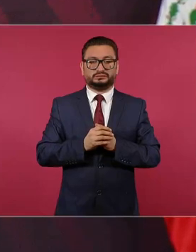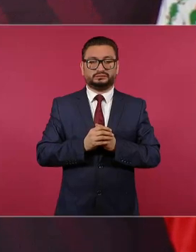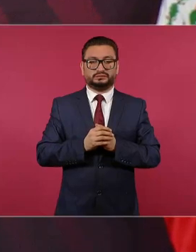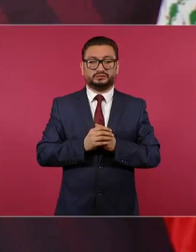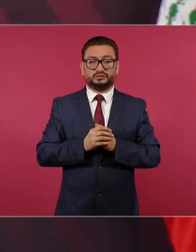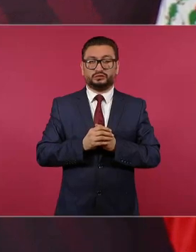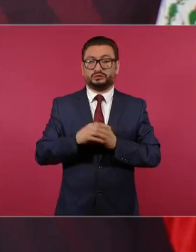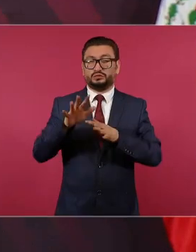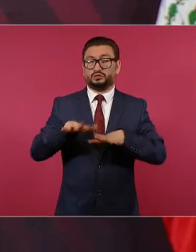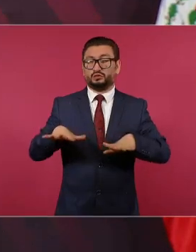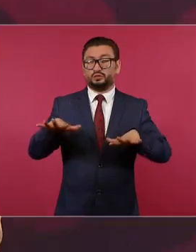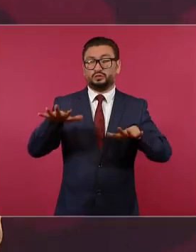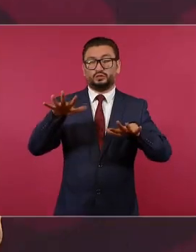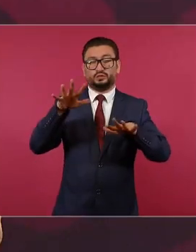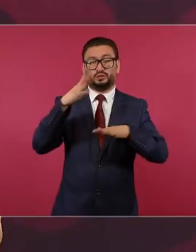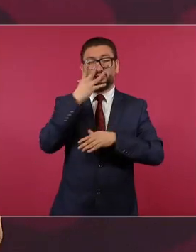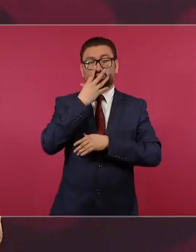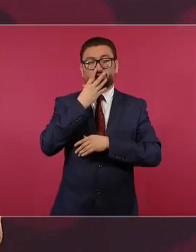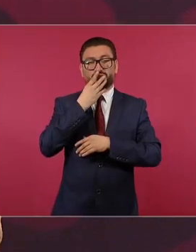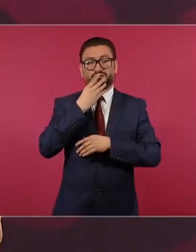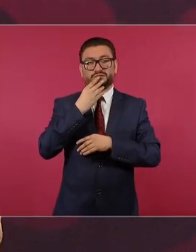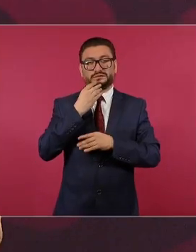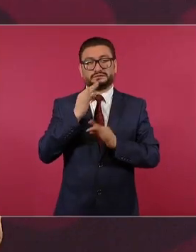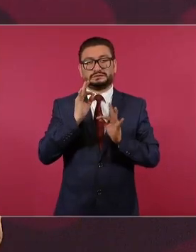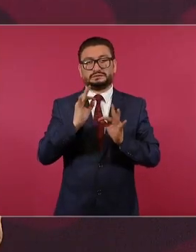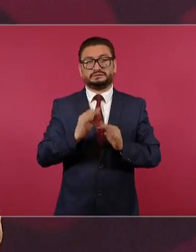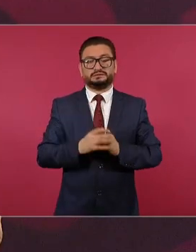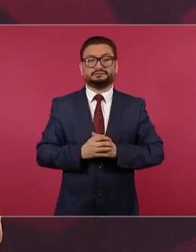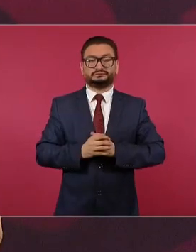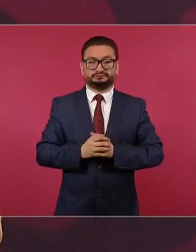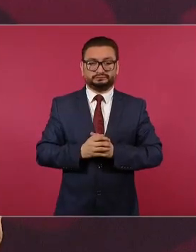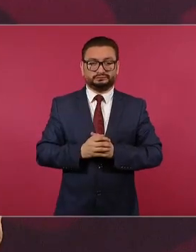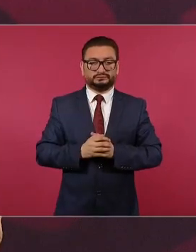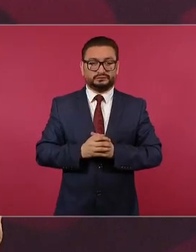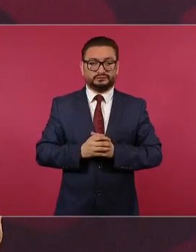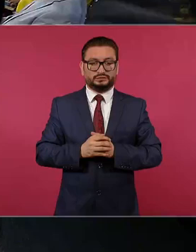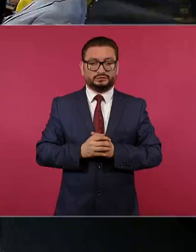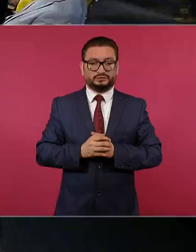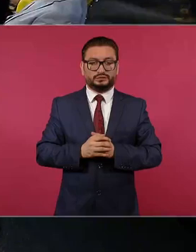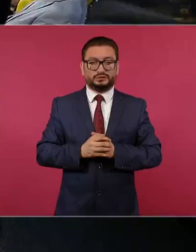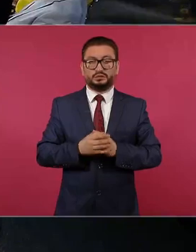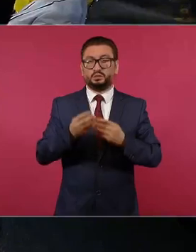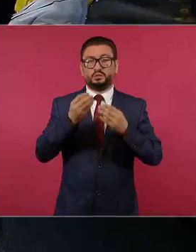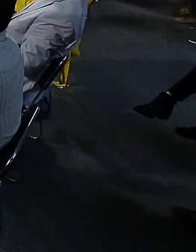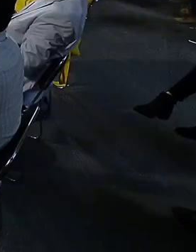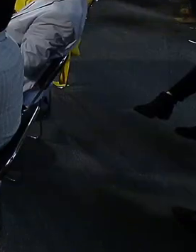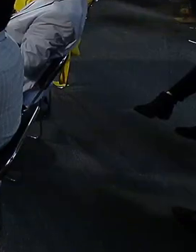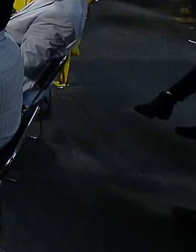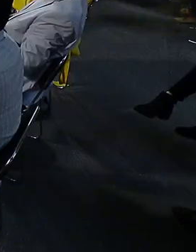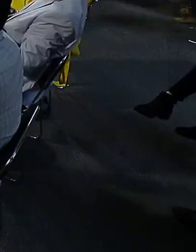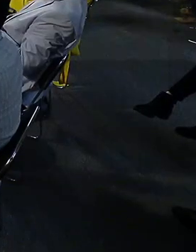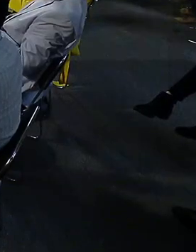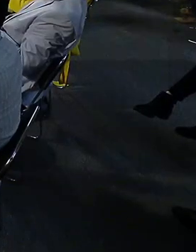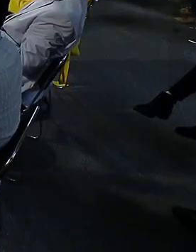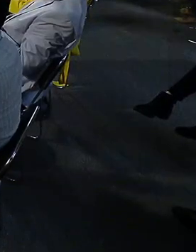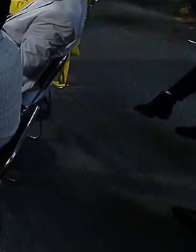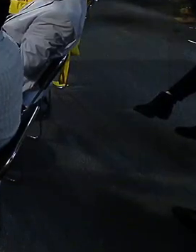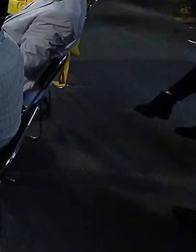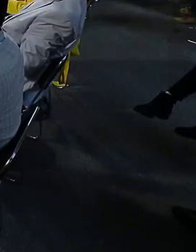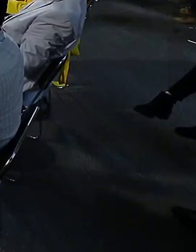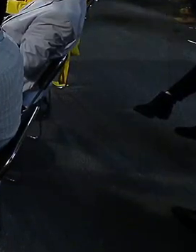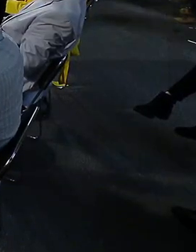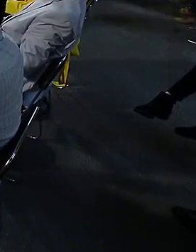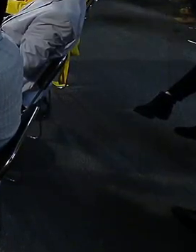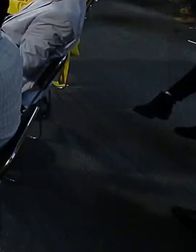un paraíso, además mucha naturaleza, y